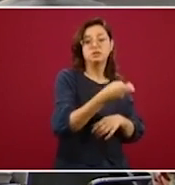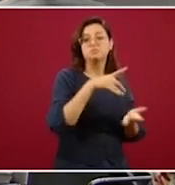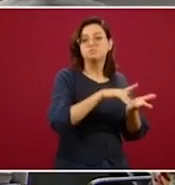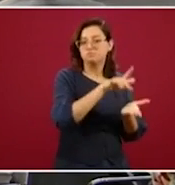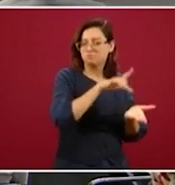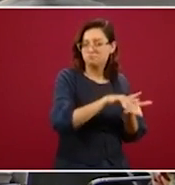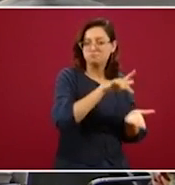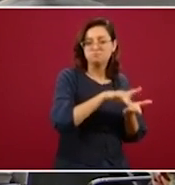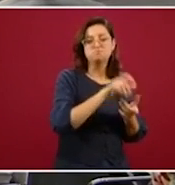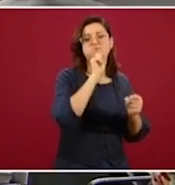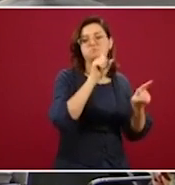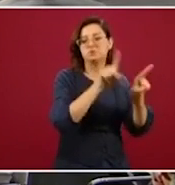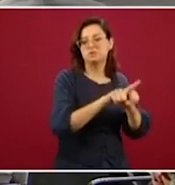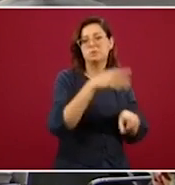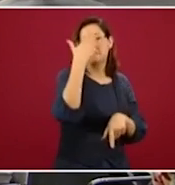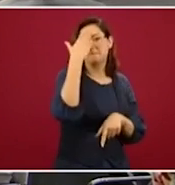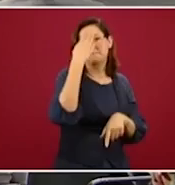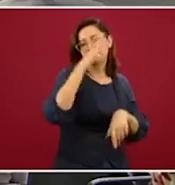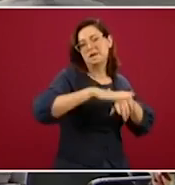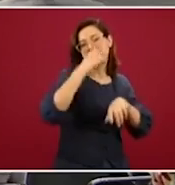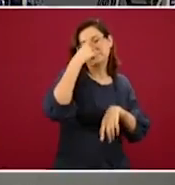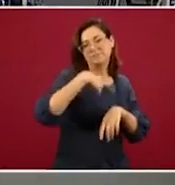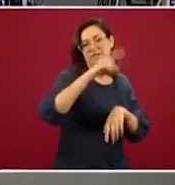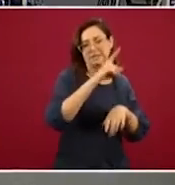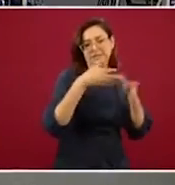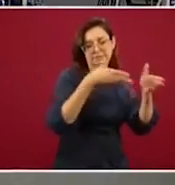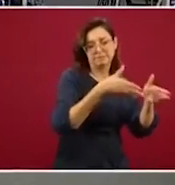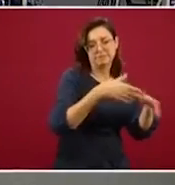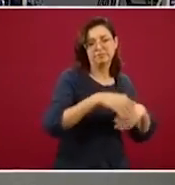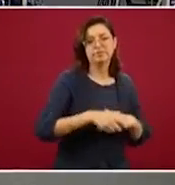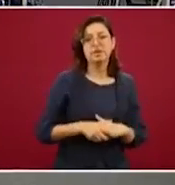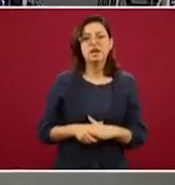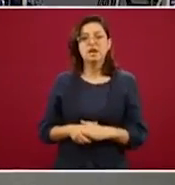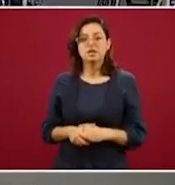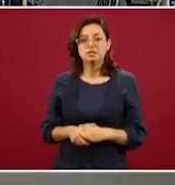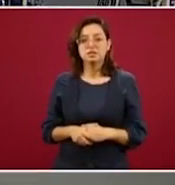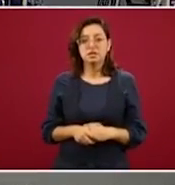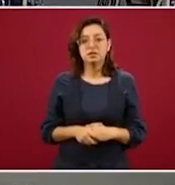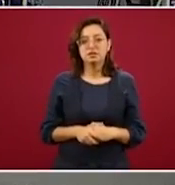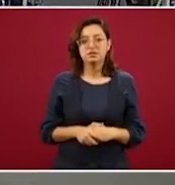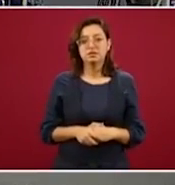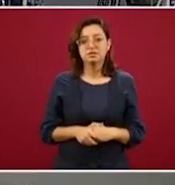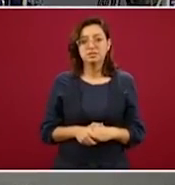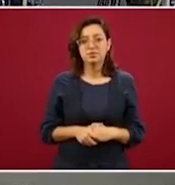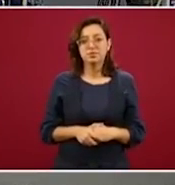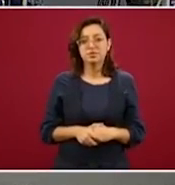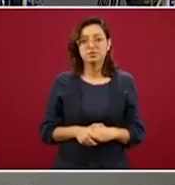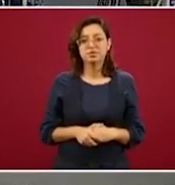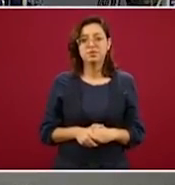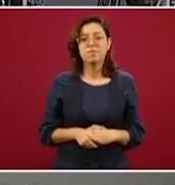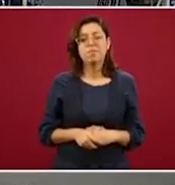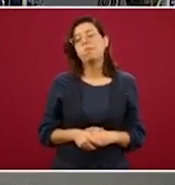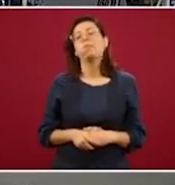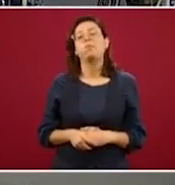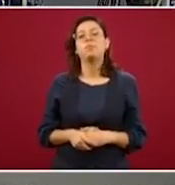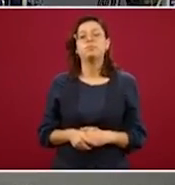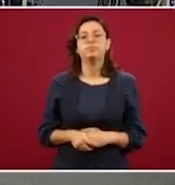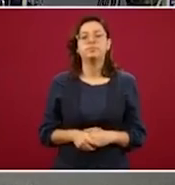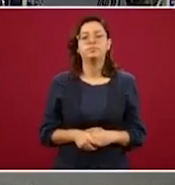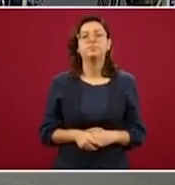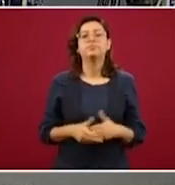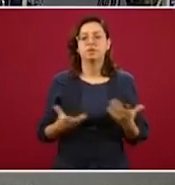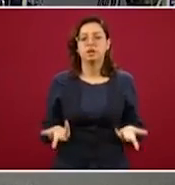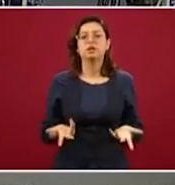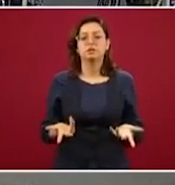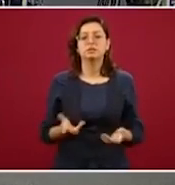apoya en esta parte de bancarización. Gracias, gracias. Y es lo que comentaba el